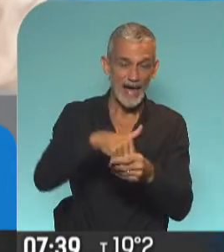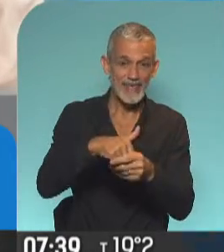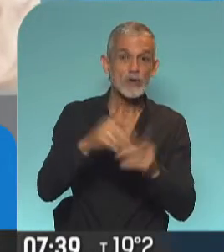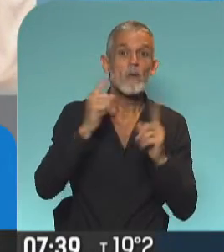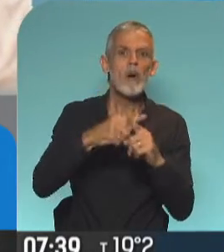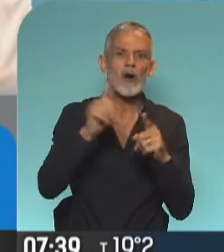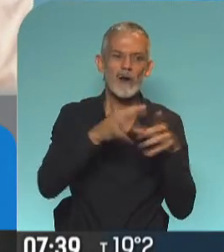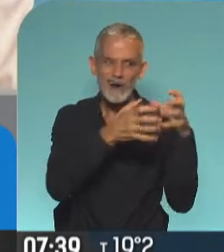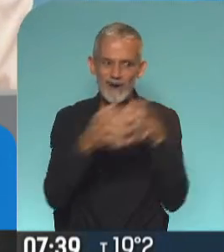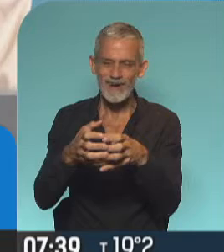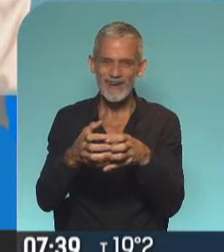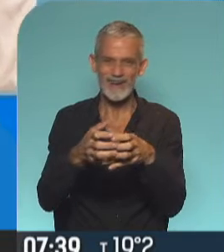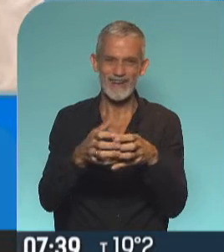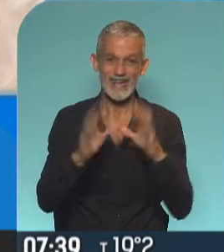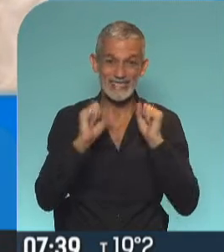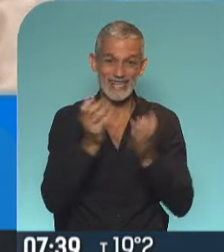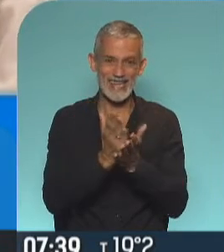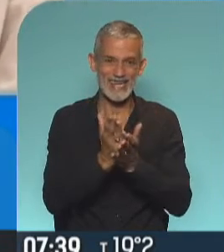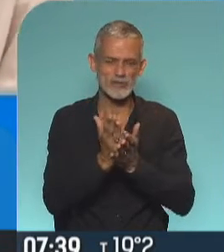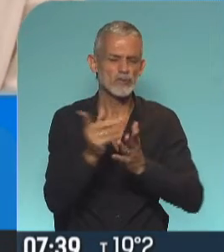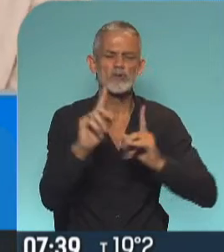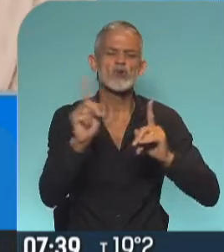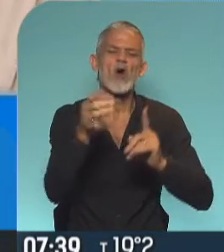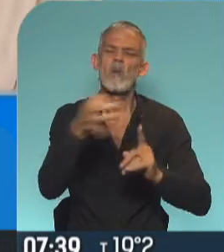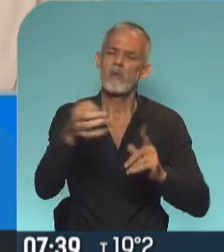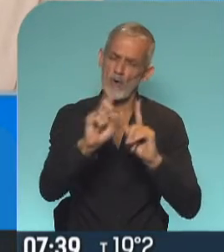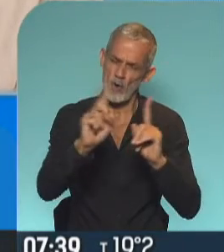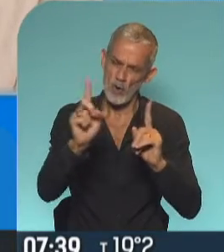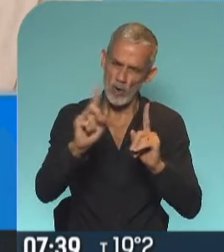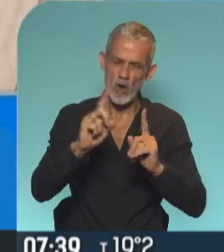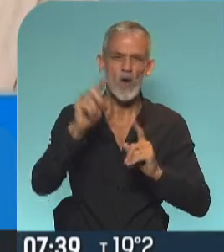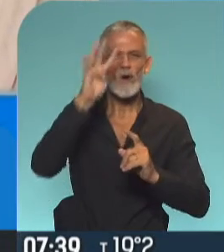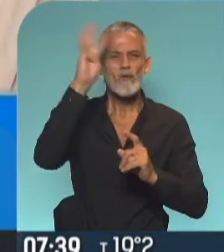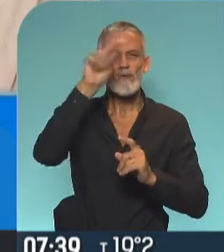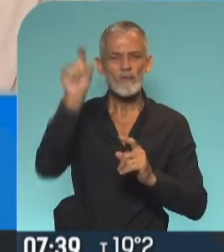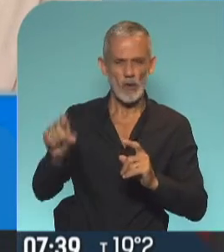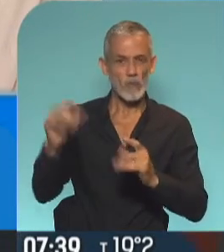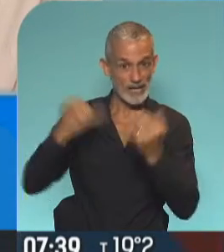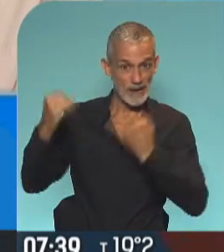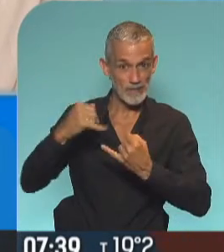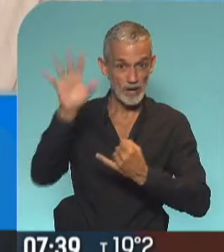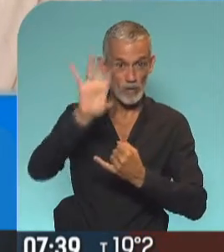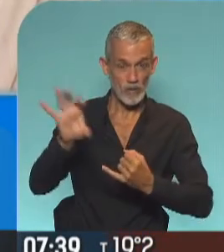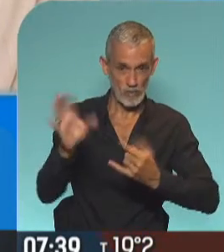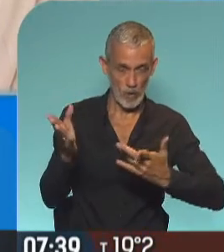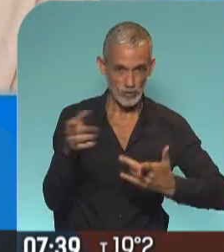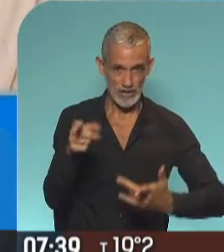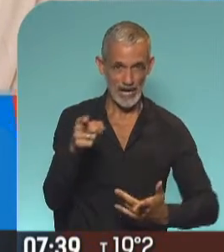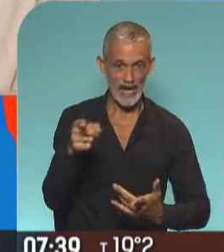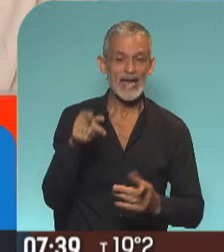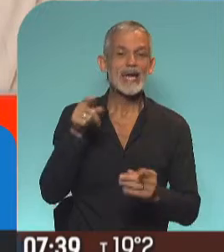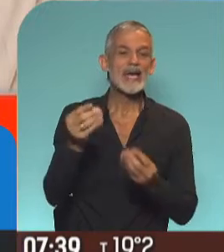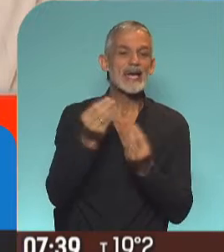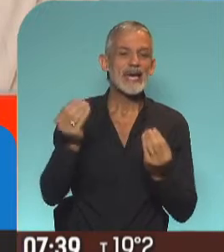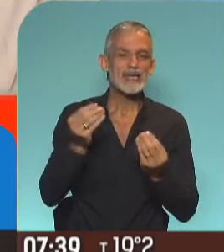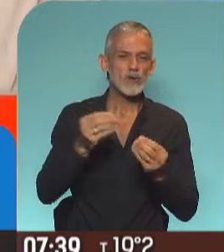llegada justamente de la visita de la Secretaría. Sí, no es tan así. Mira, el pico de Formosa, esto nos explicó la provincia, el pico de Formosa